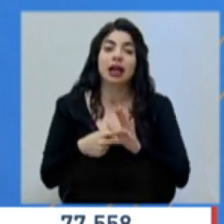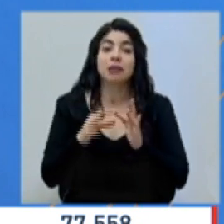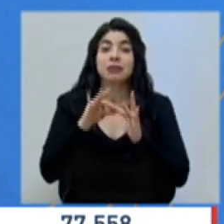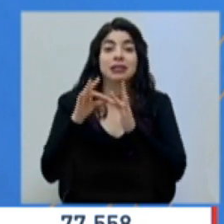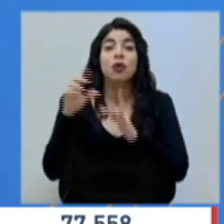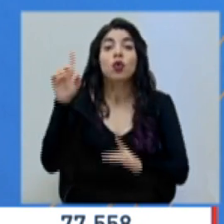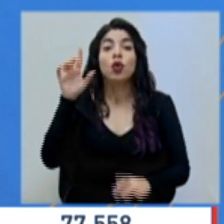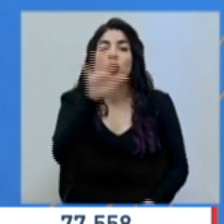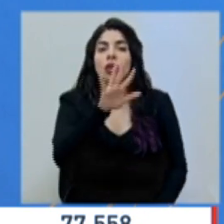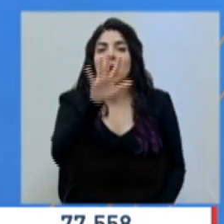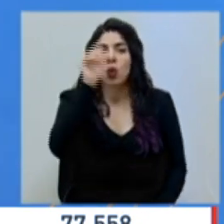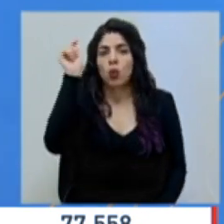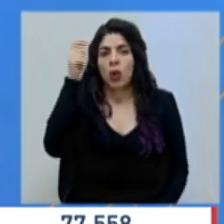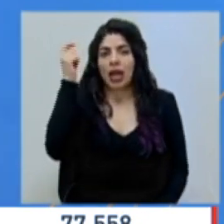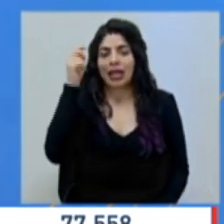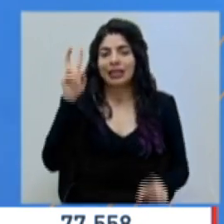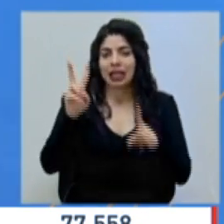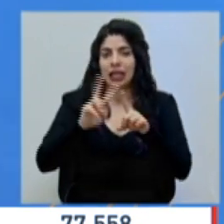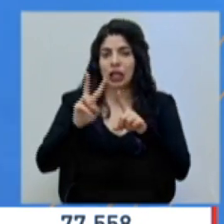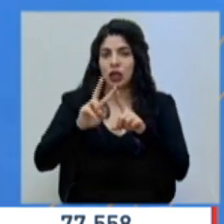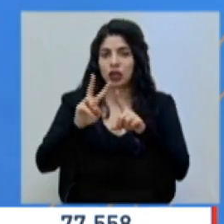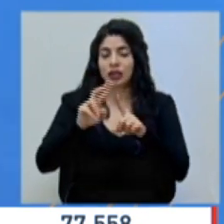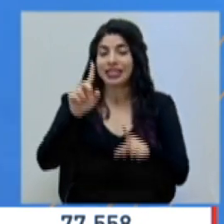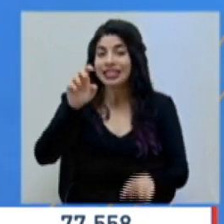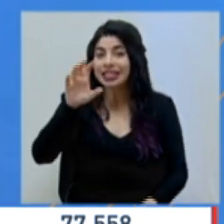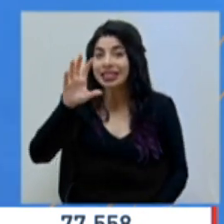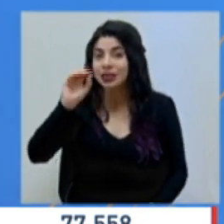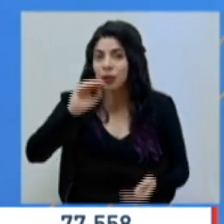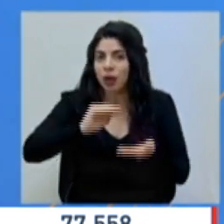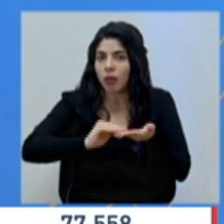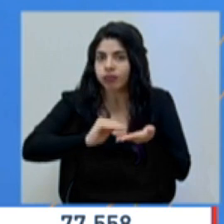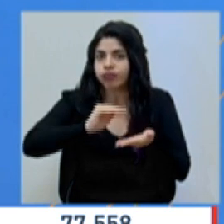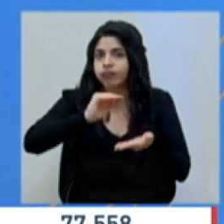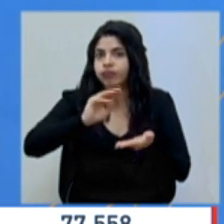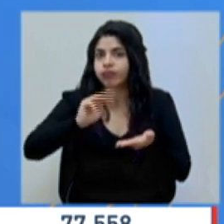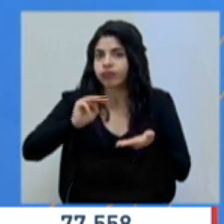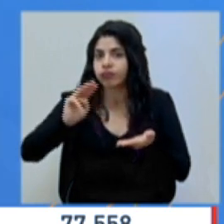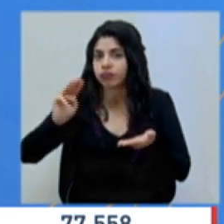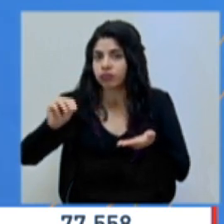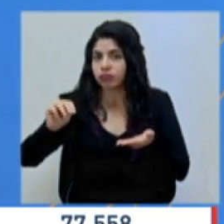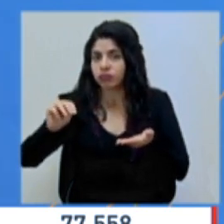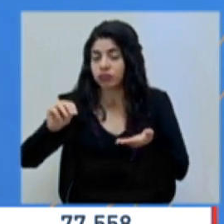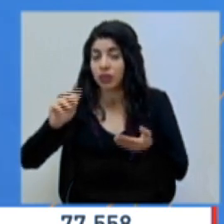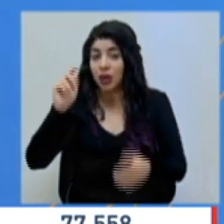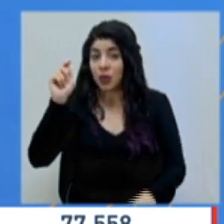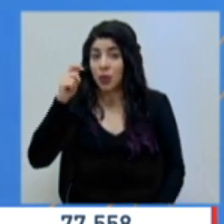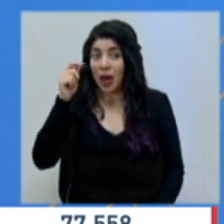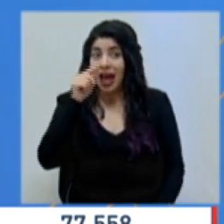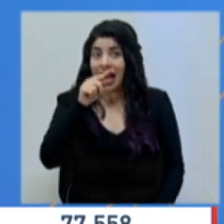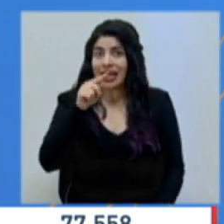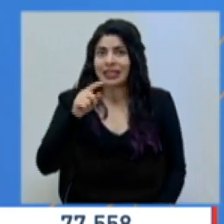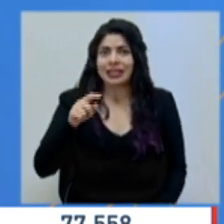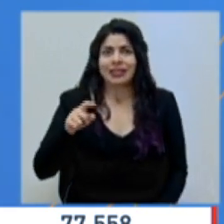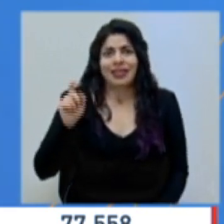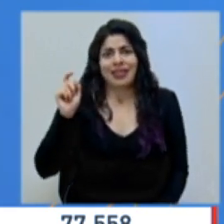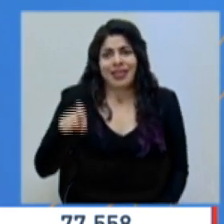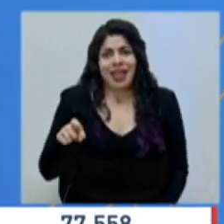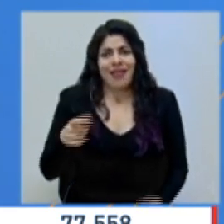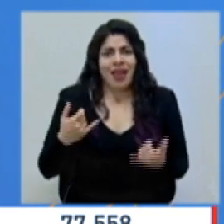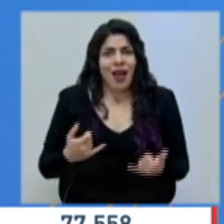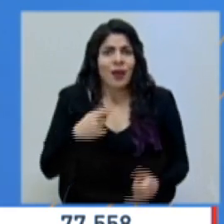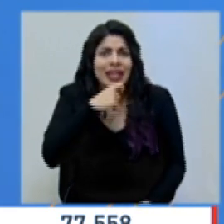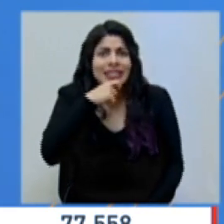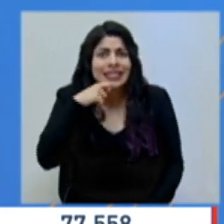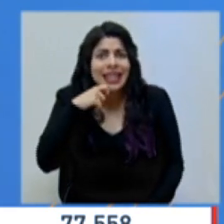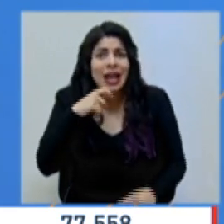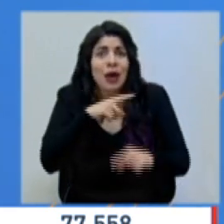particularmente en Guanacaste, en la península de Nicoya, con 150 milímetros. Recordemos que ya prácticamente Guanacaste debería de estar en estación seca,